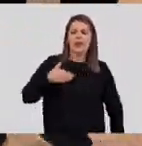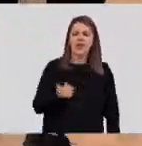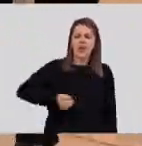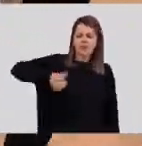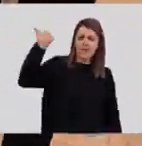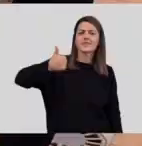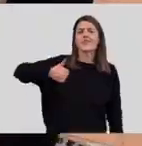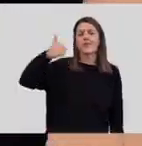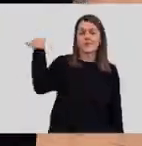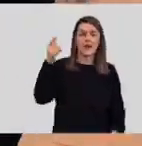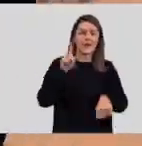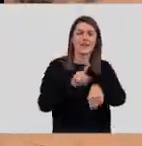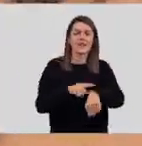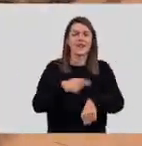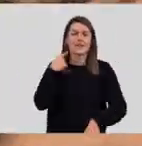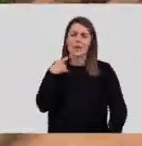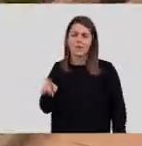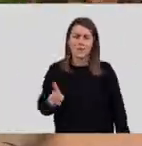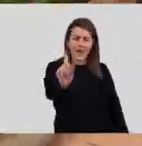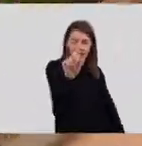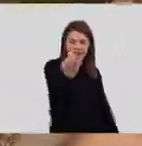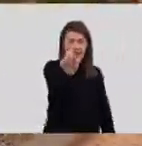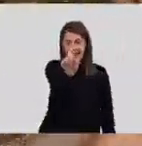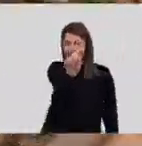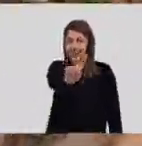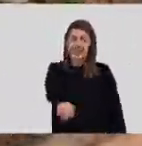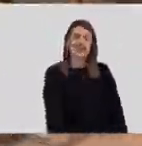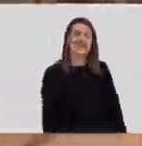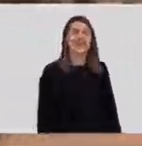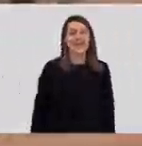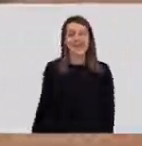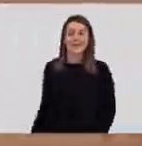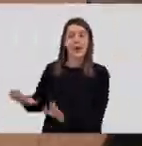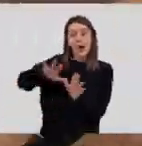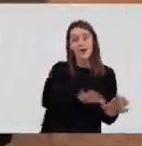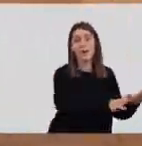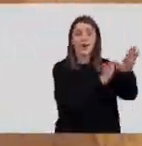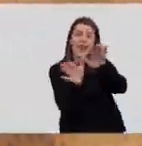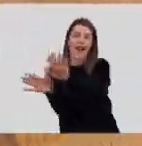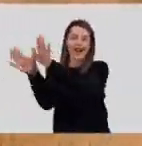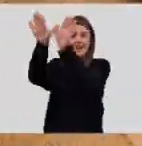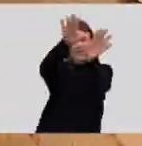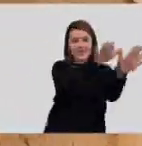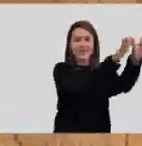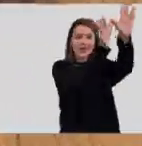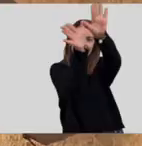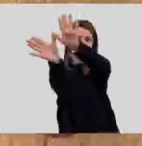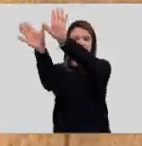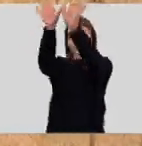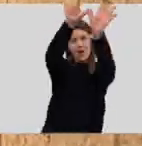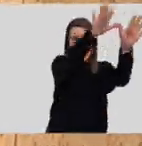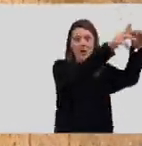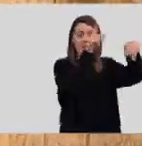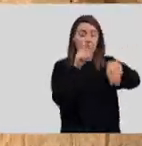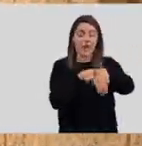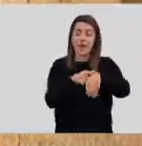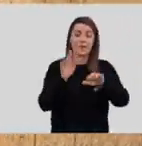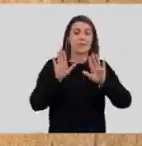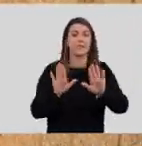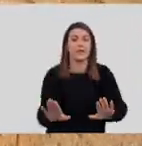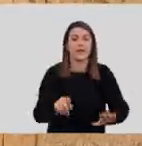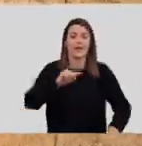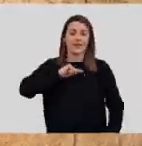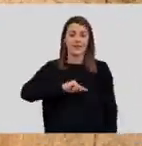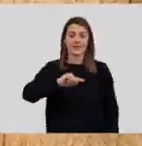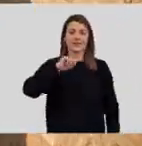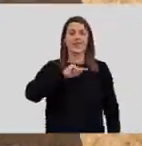alrededor. Quiero más, quiero más. Ni un minuto que perder. Volar con el viento y